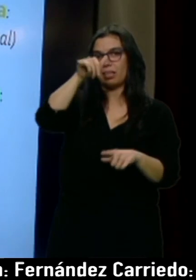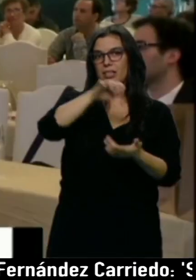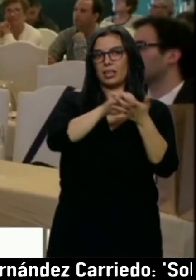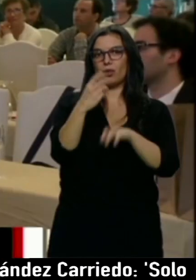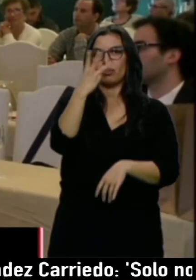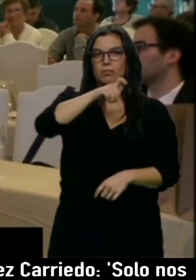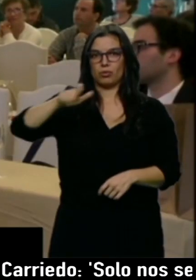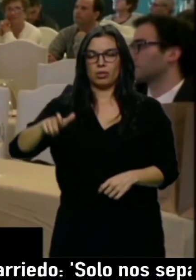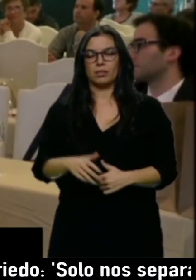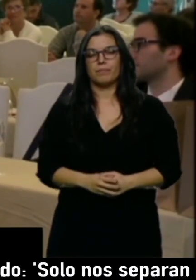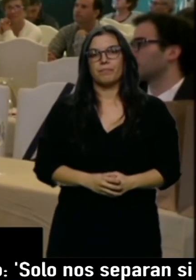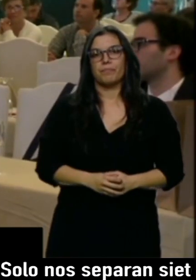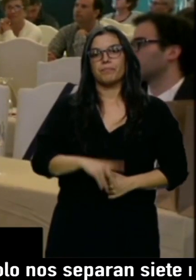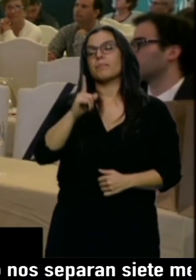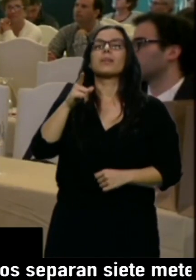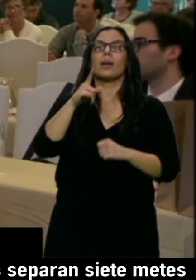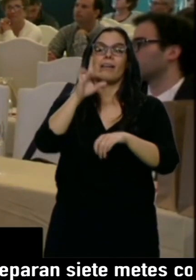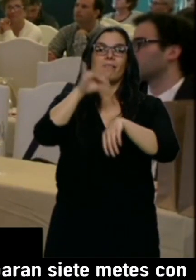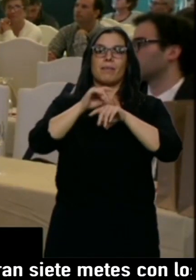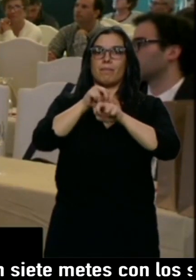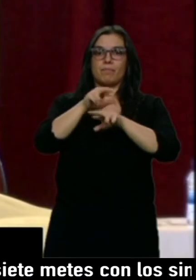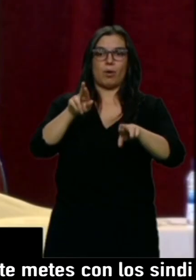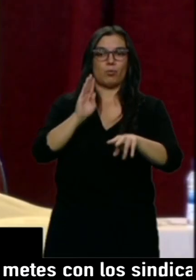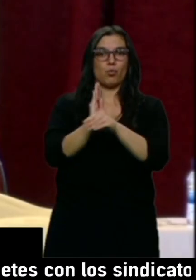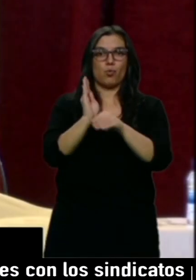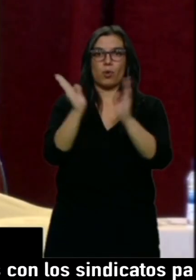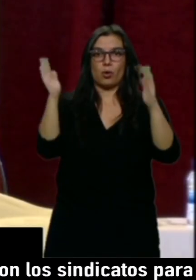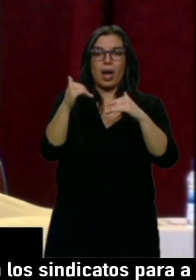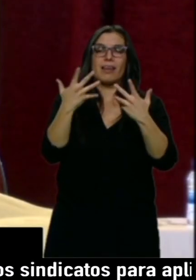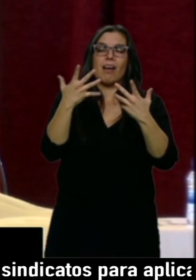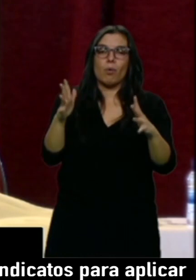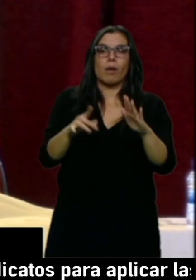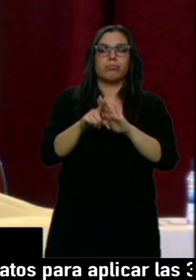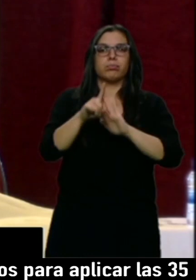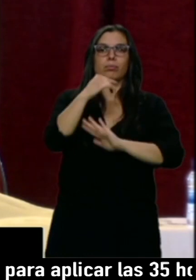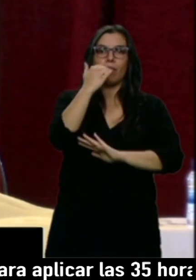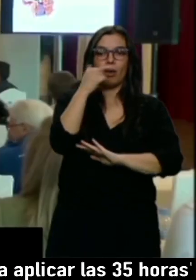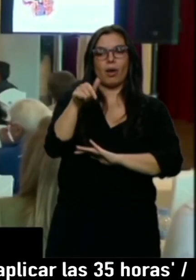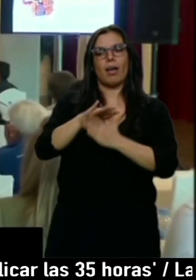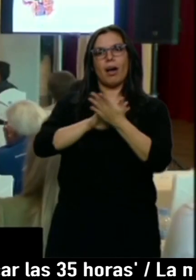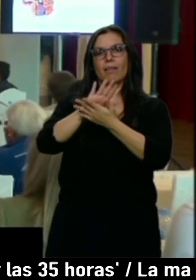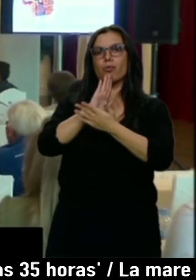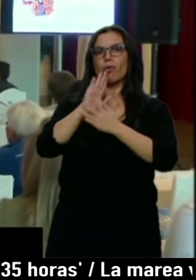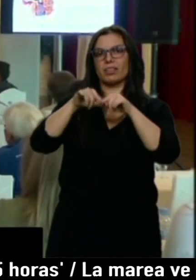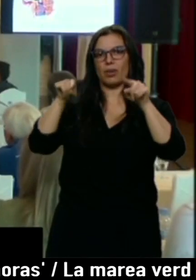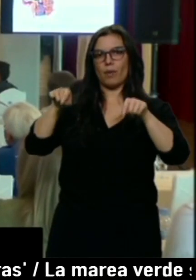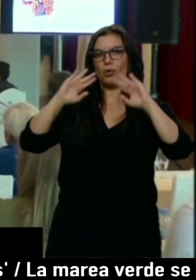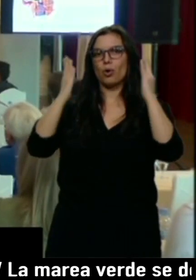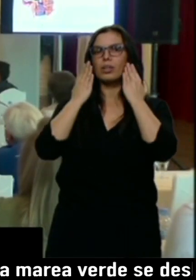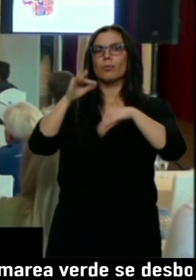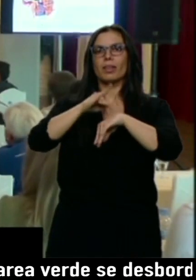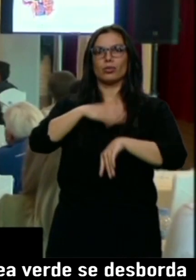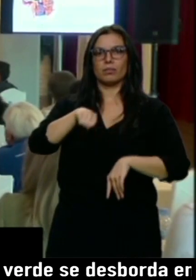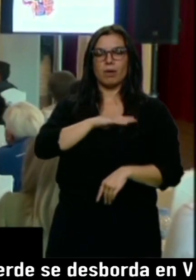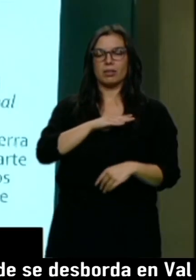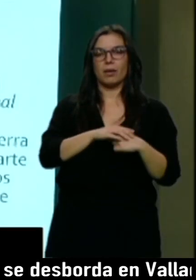dolencia degenerativa que no tiene cura, aunque sí hay avances. De eso se ha hablado en un congreso en Segovia con médicos españoles. Las grasas